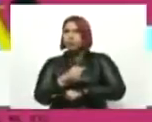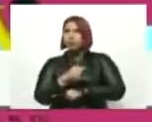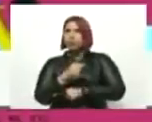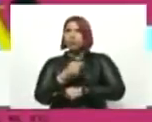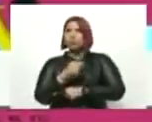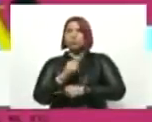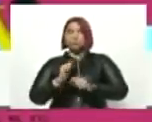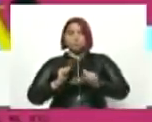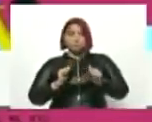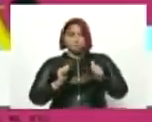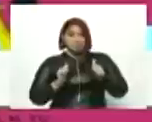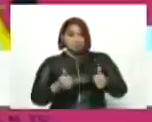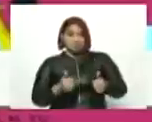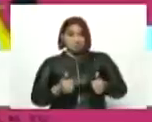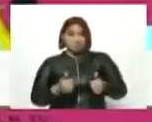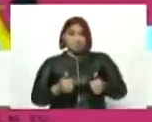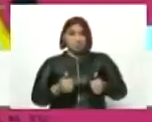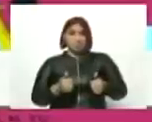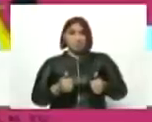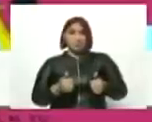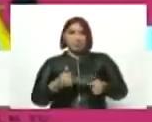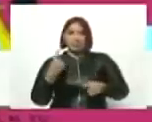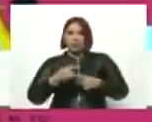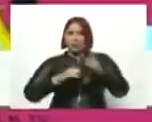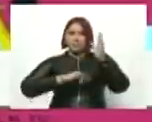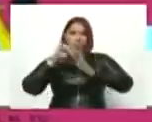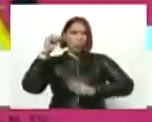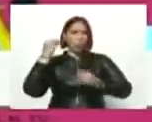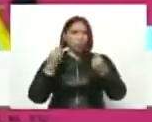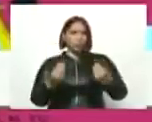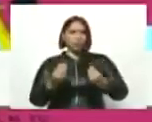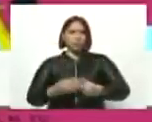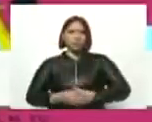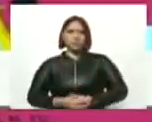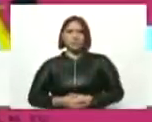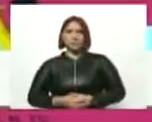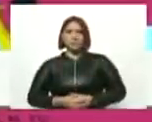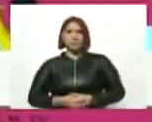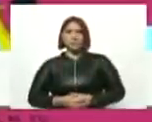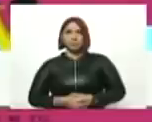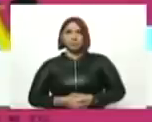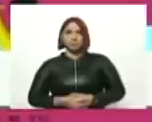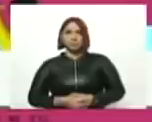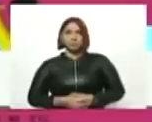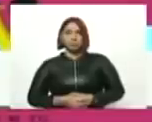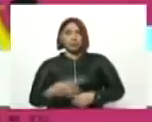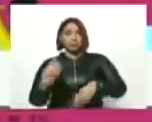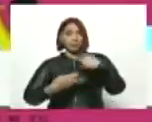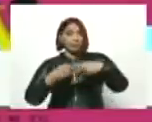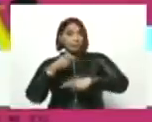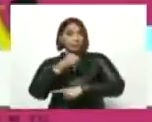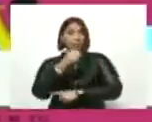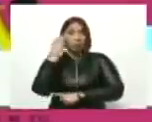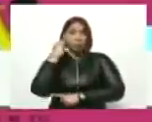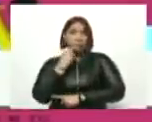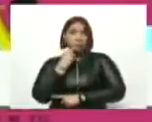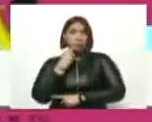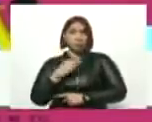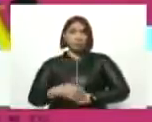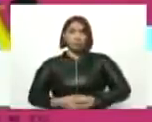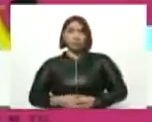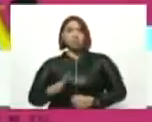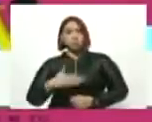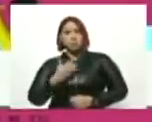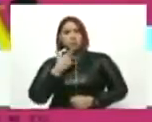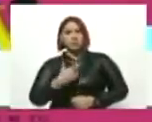y arrancar, que es un punto de inflexión, y disparar, y disparar. La revolución bolivariana, podemos